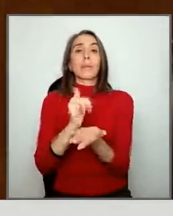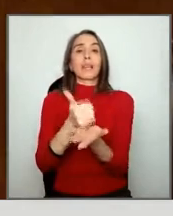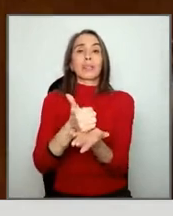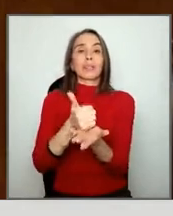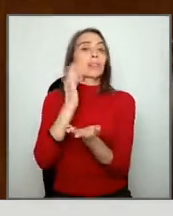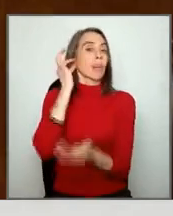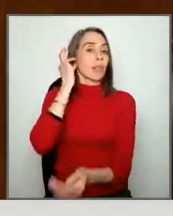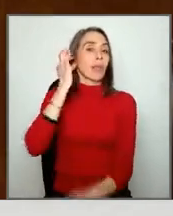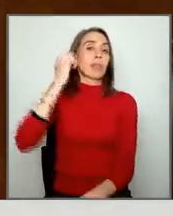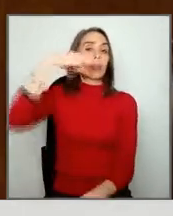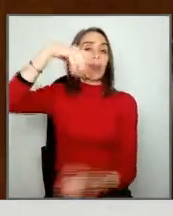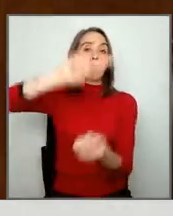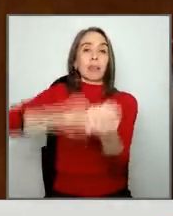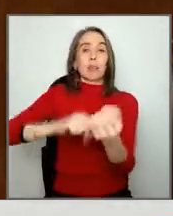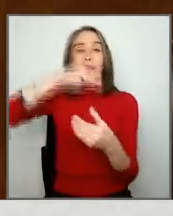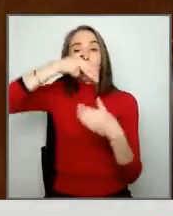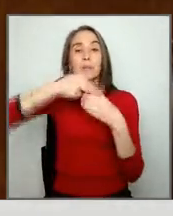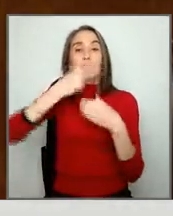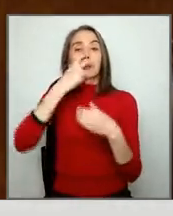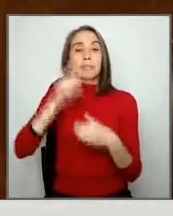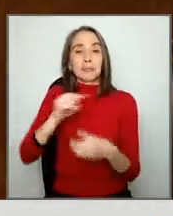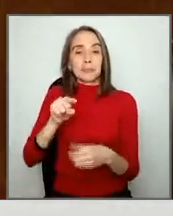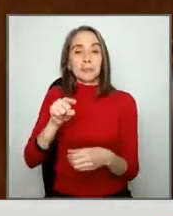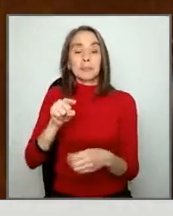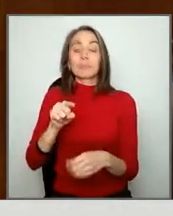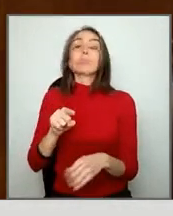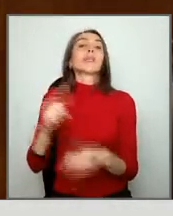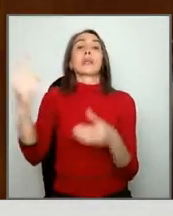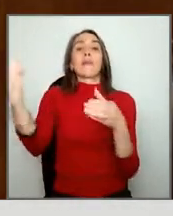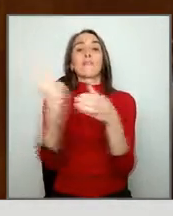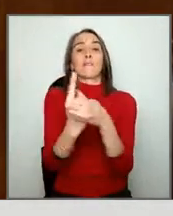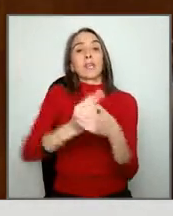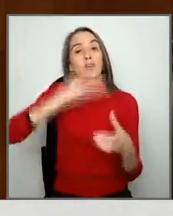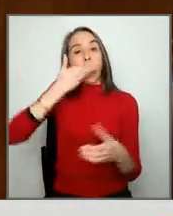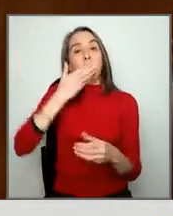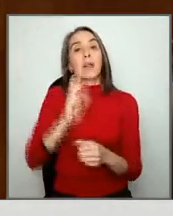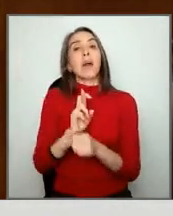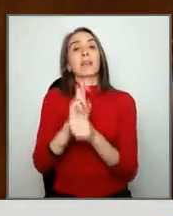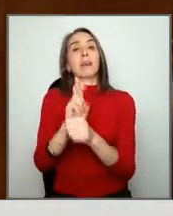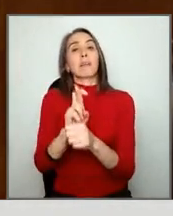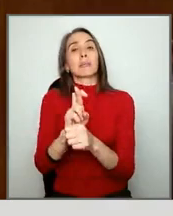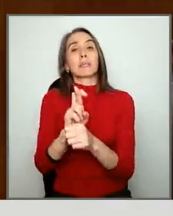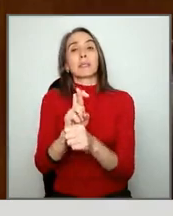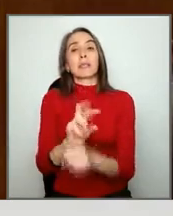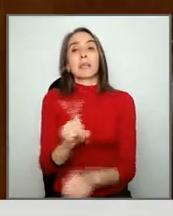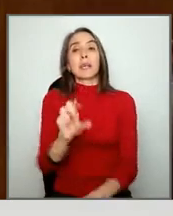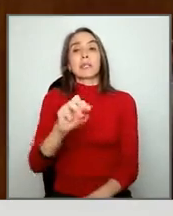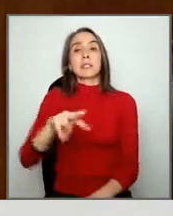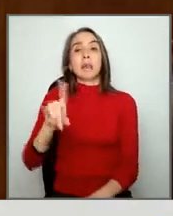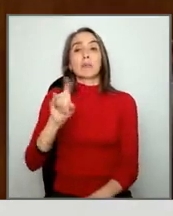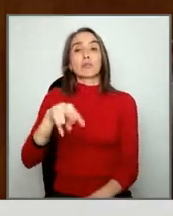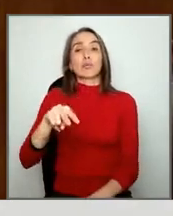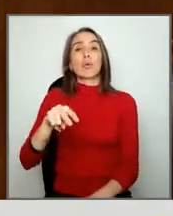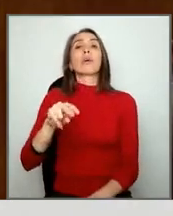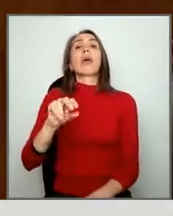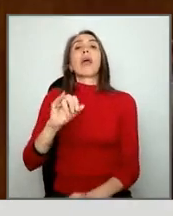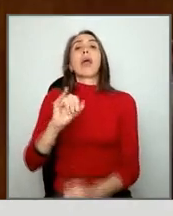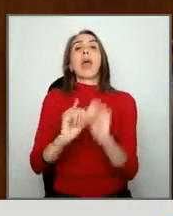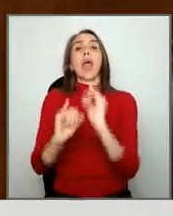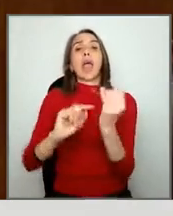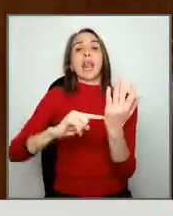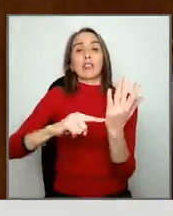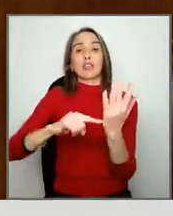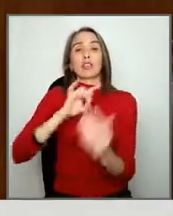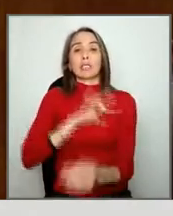combustibles y Recibió la audiencia a representantes de Samsung Electronics chile y de la asociación de consumidores